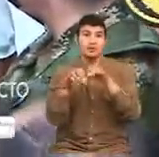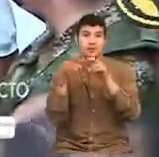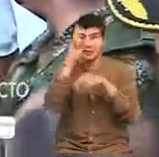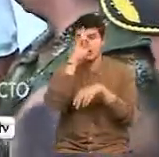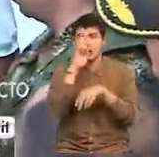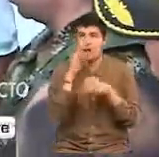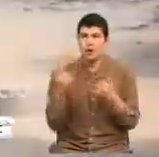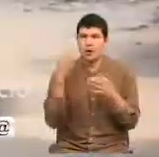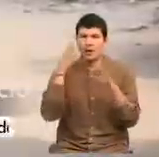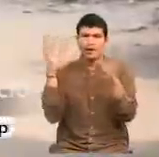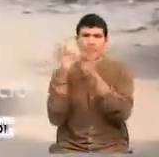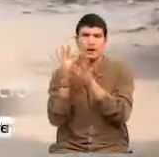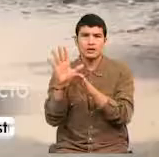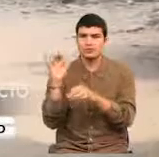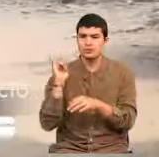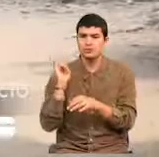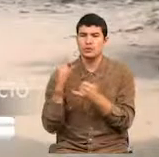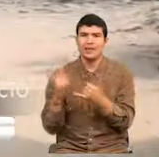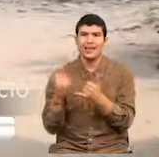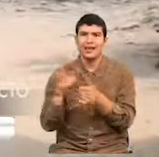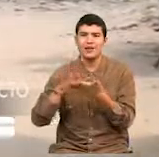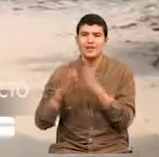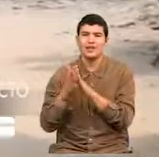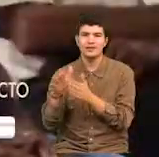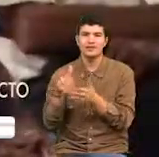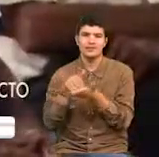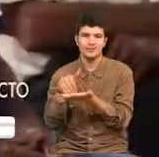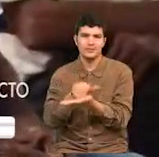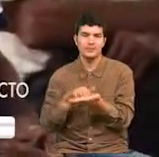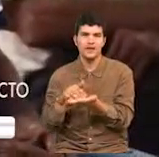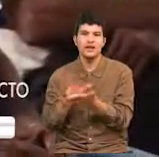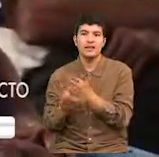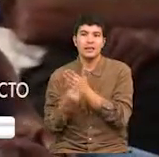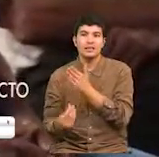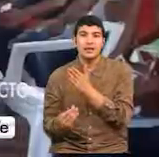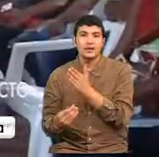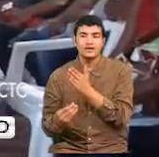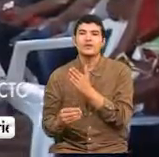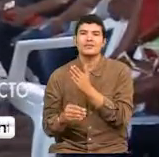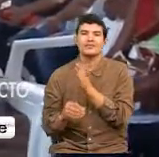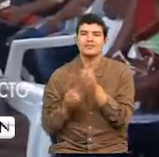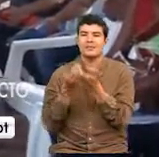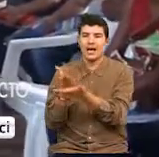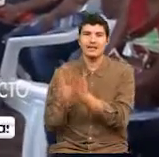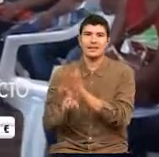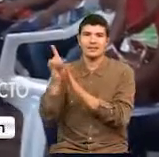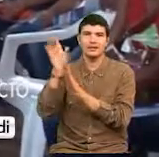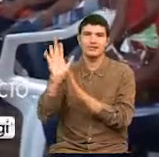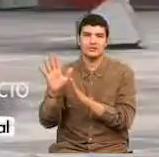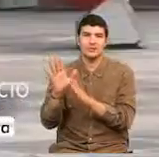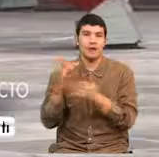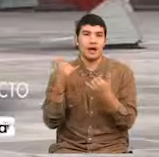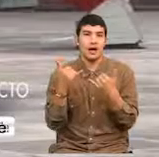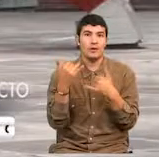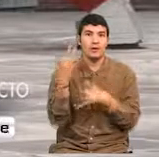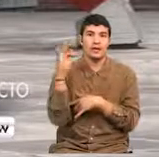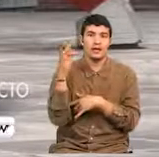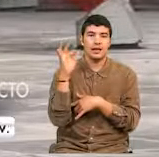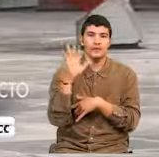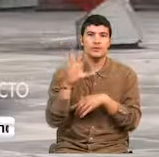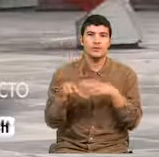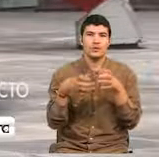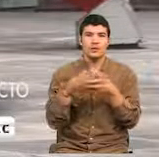estará más enfocado a las comunidades vulnerables, a llevar desarrollo a las regiones más apartadas del país. Esa tarea en norte de Santander la tendrá la